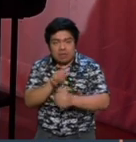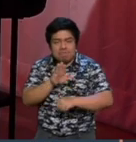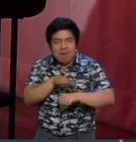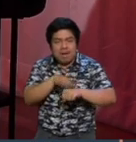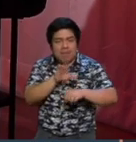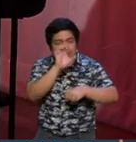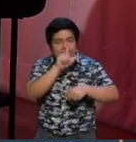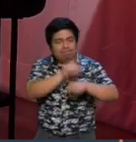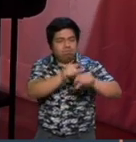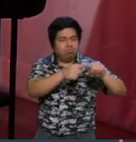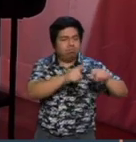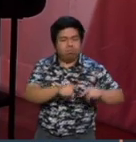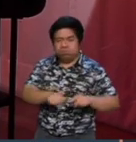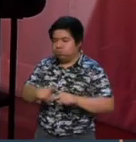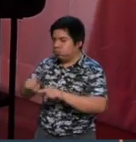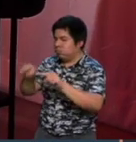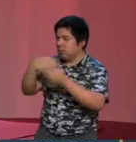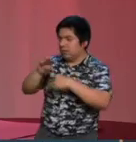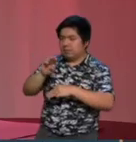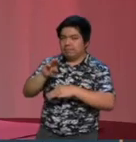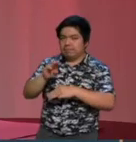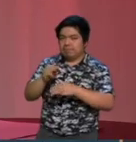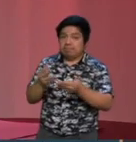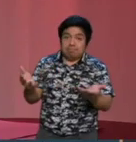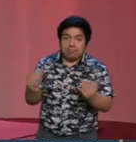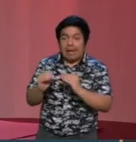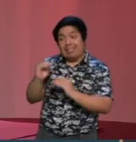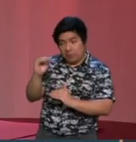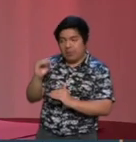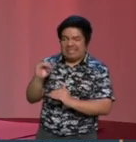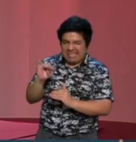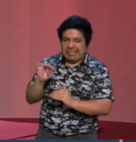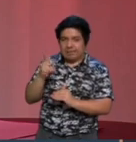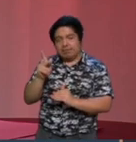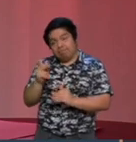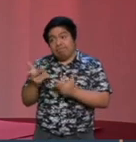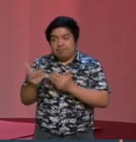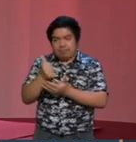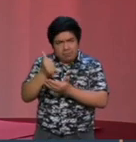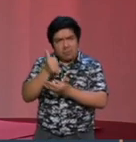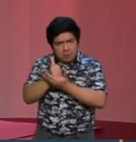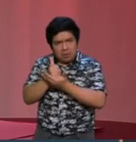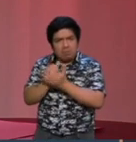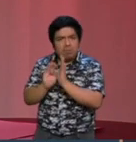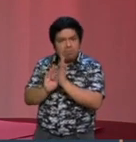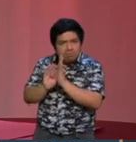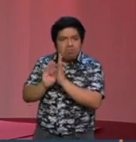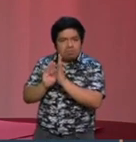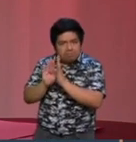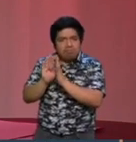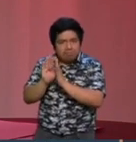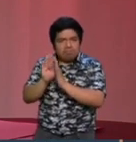oferta cultural del mundo. Entonces, tenemos un problema de desigualdad, pero también tenemos una ciudad próspera, una ciudad con una